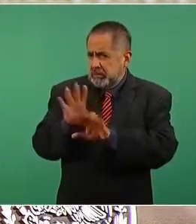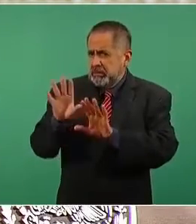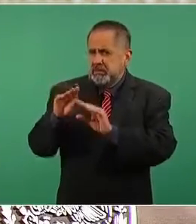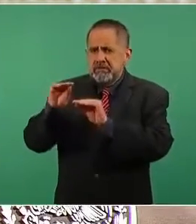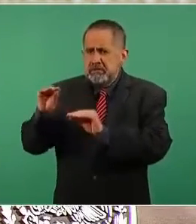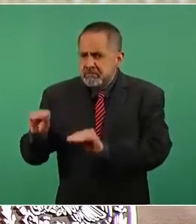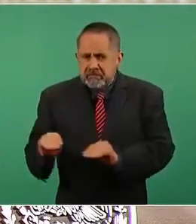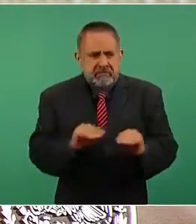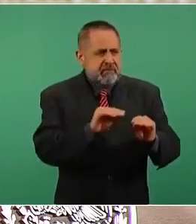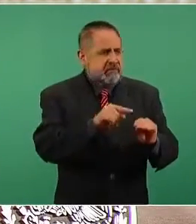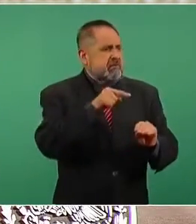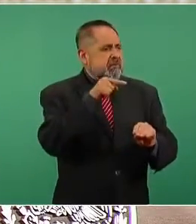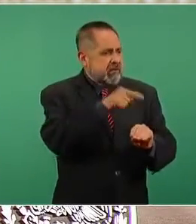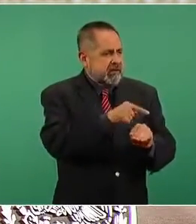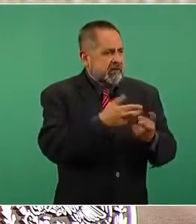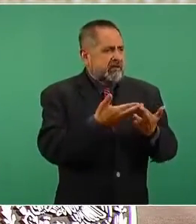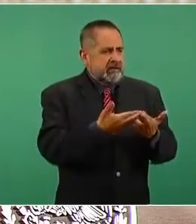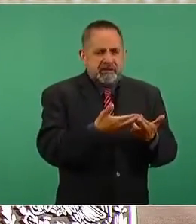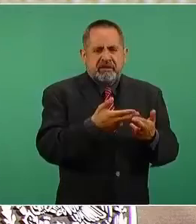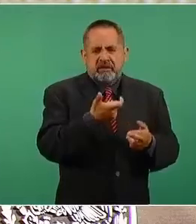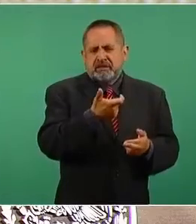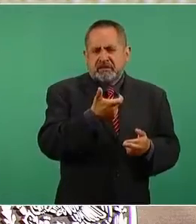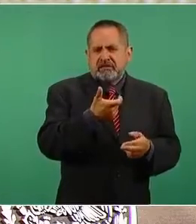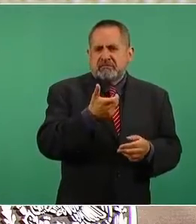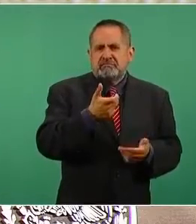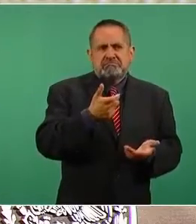él va a tener precios